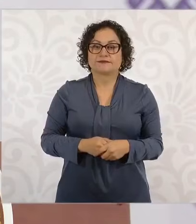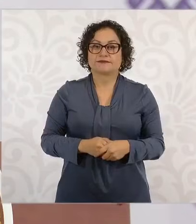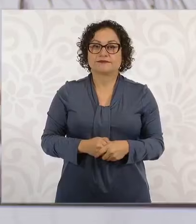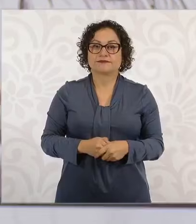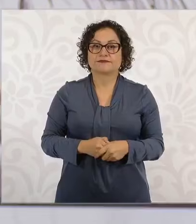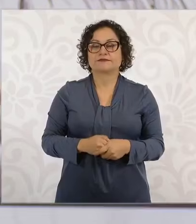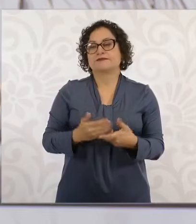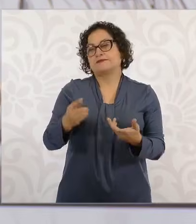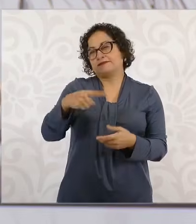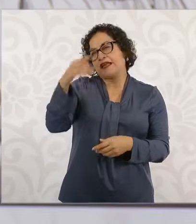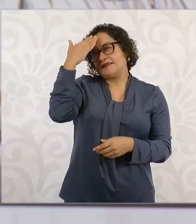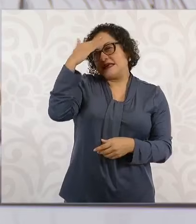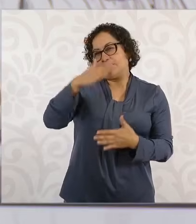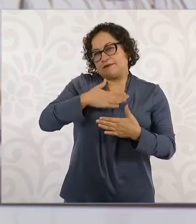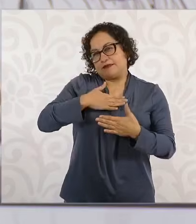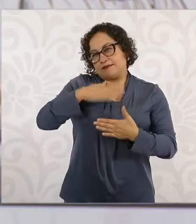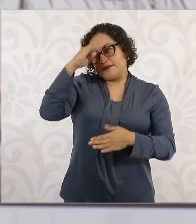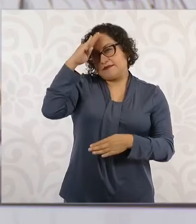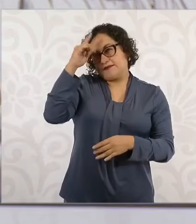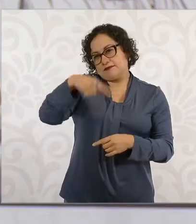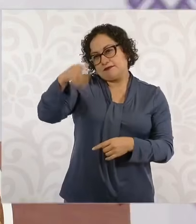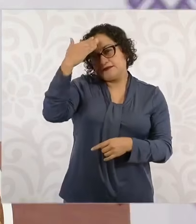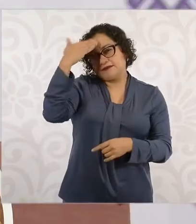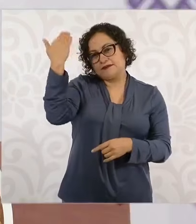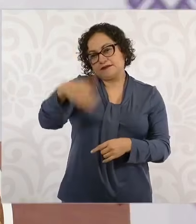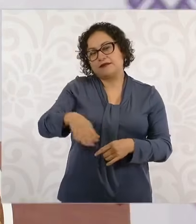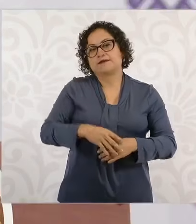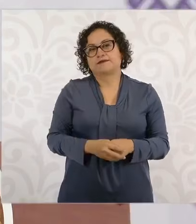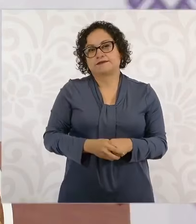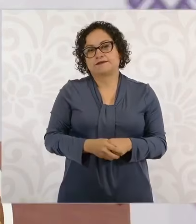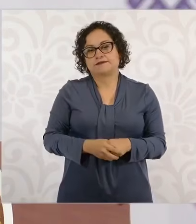Ya saben cuál es mi opinión. No somos Santana.